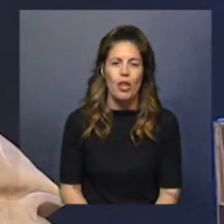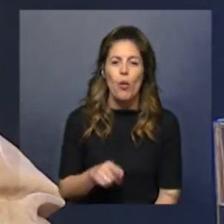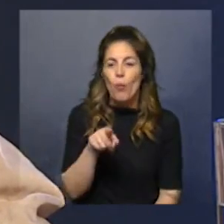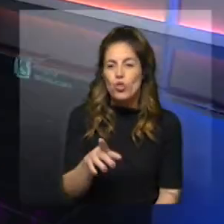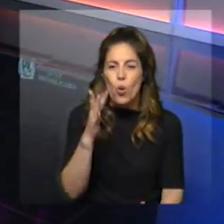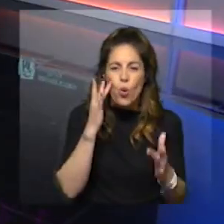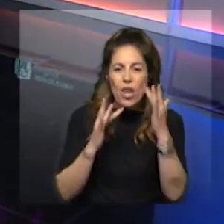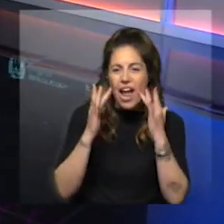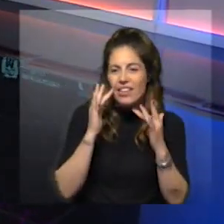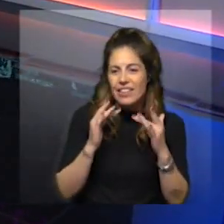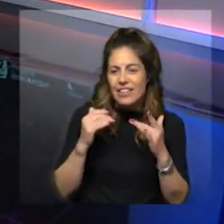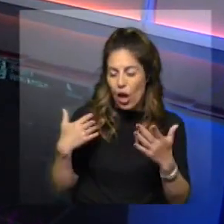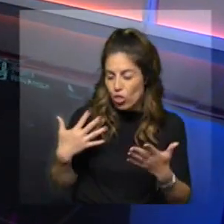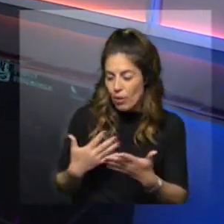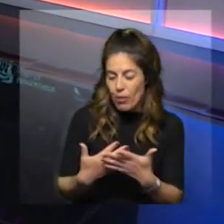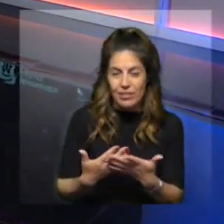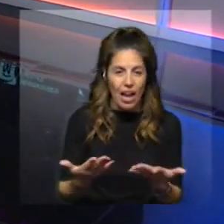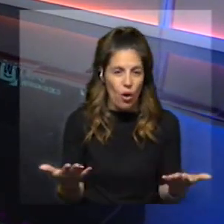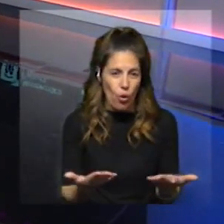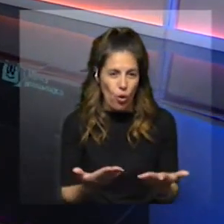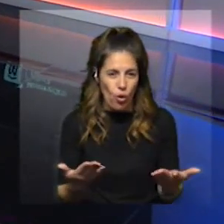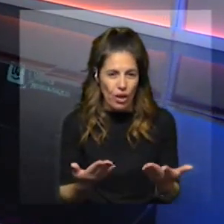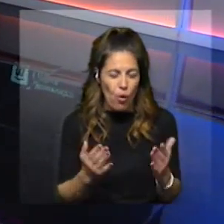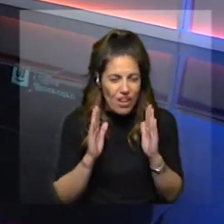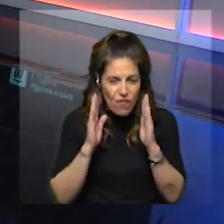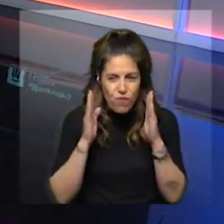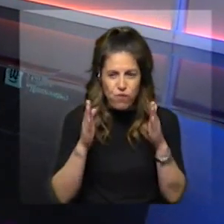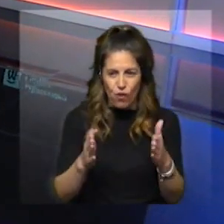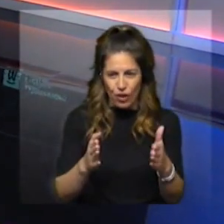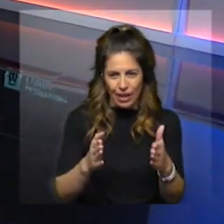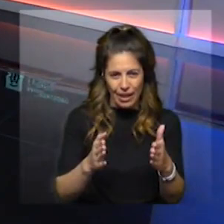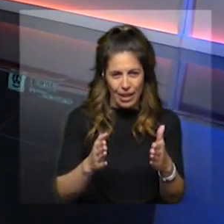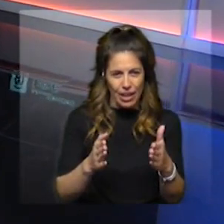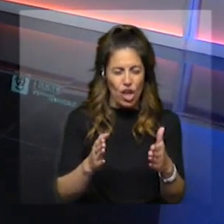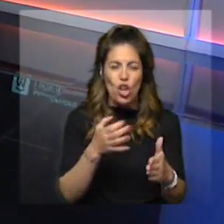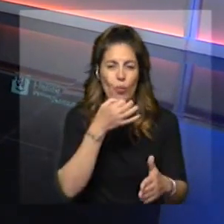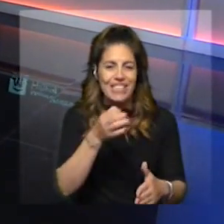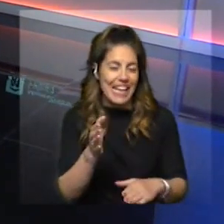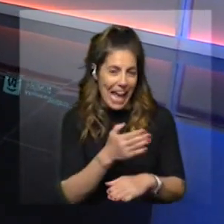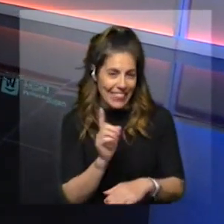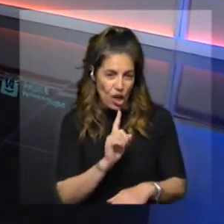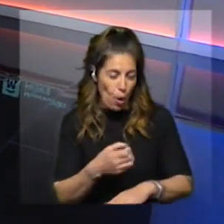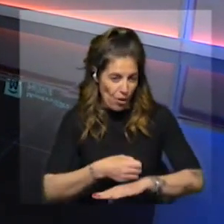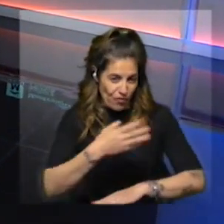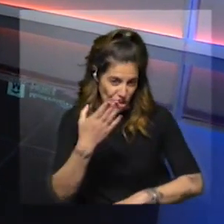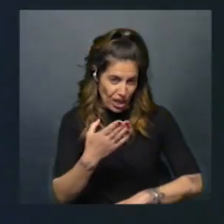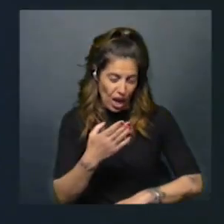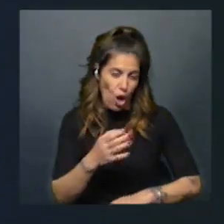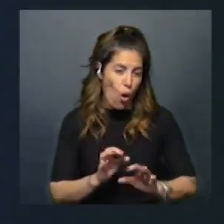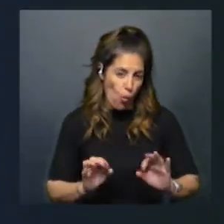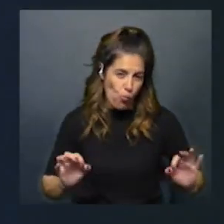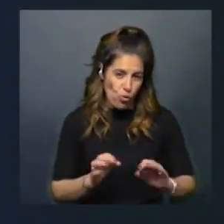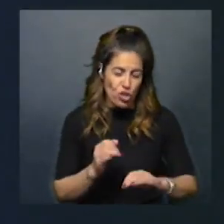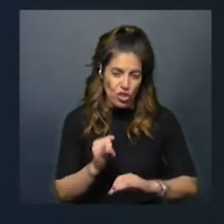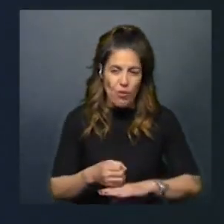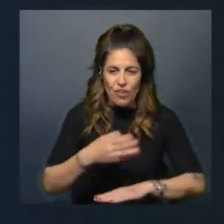que ya de un tiempo a esta parte tenés un enfoque, no voy a decir que antes no fuera profesional, uno como músico profesional,